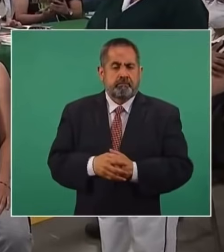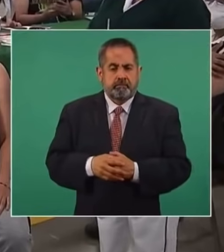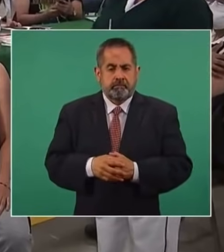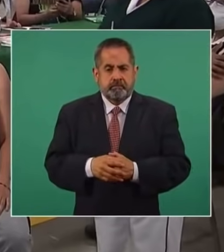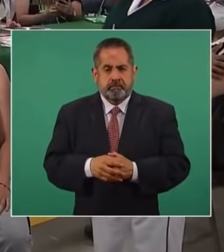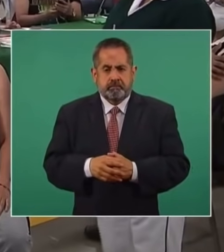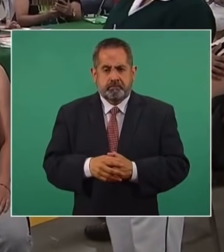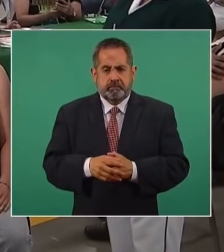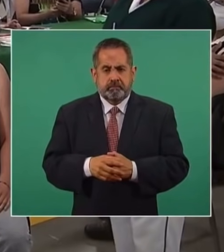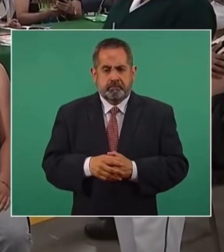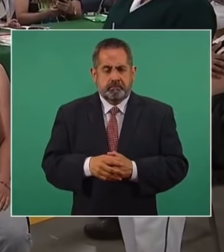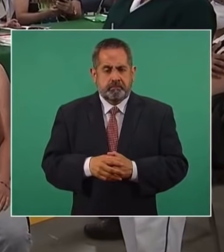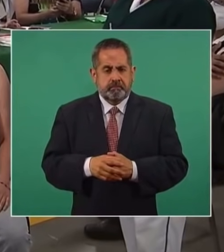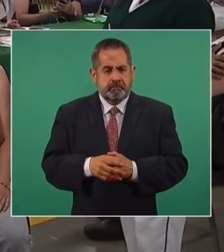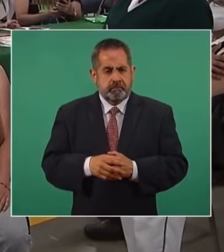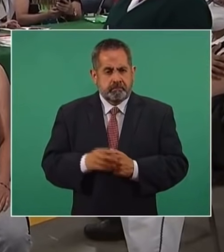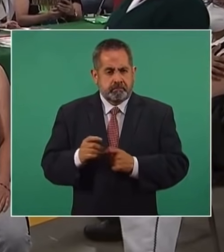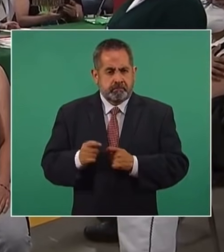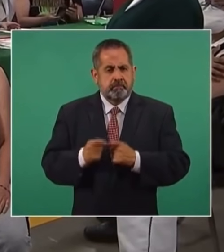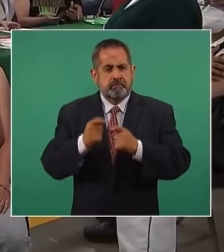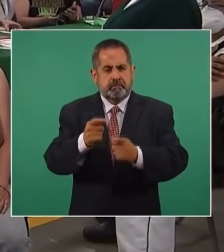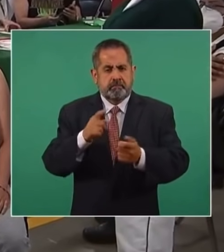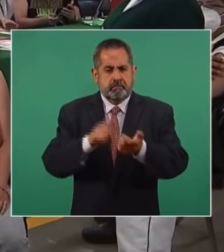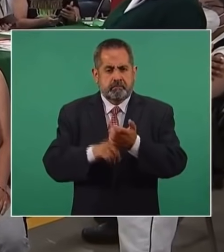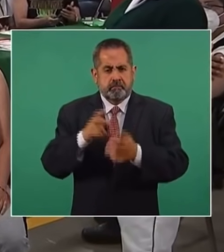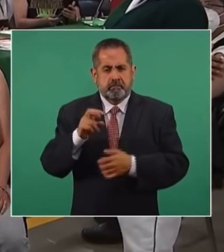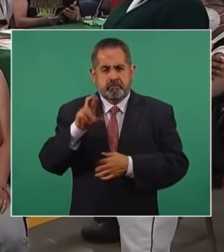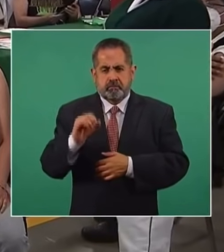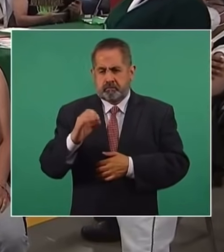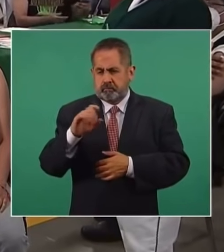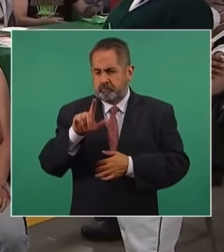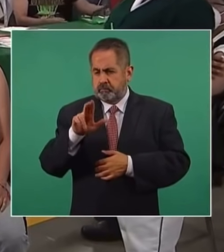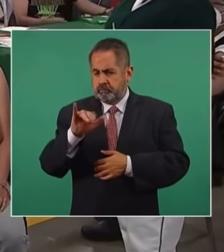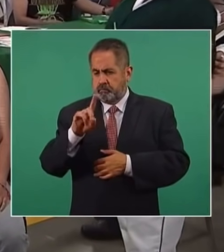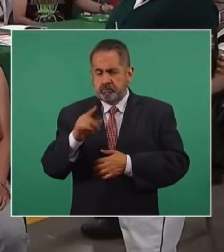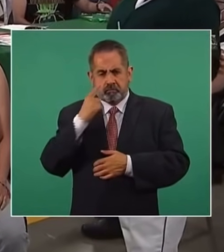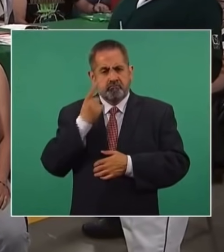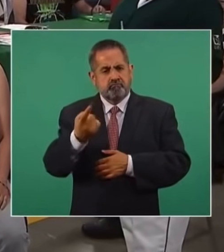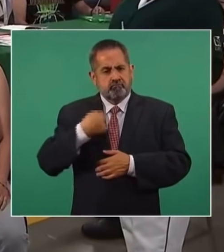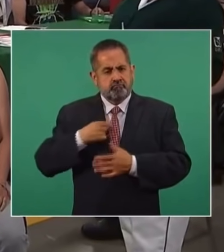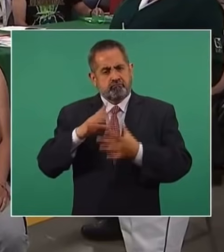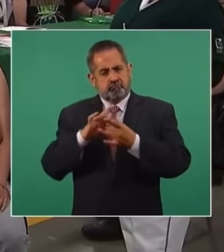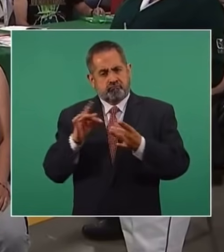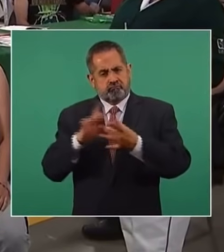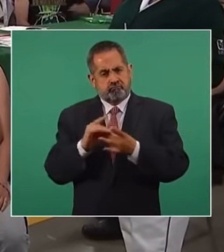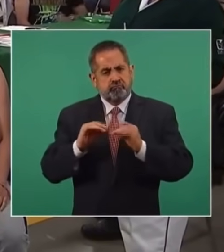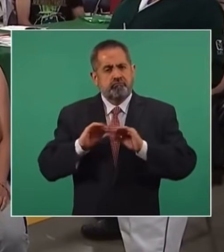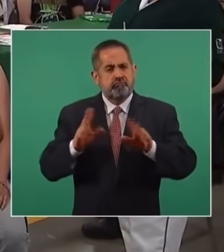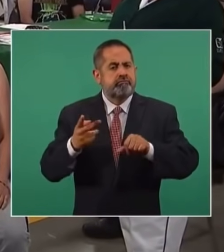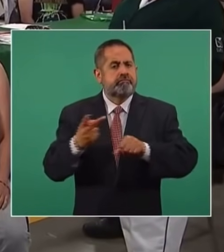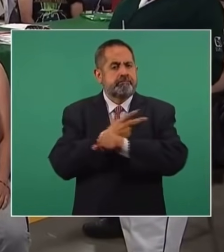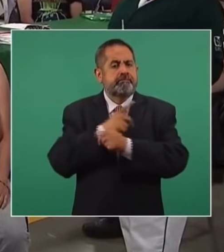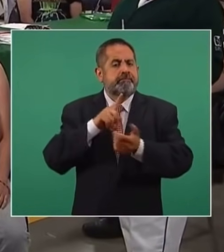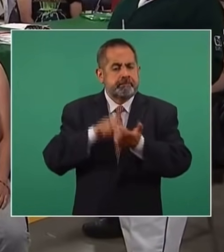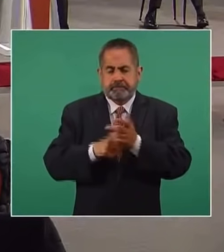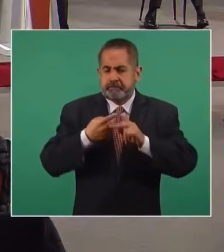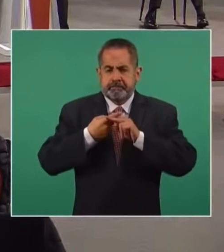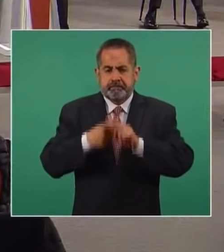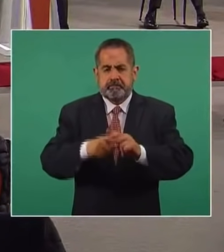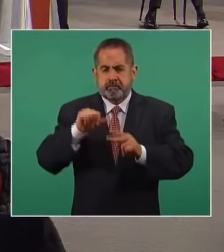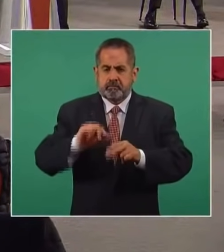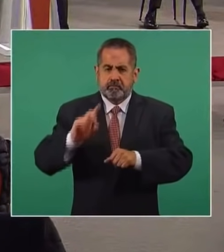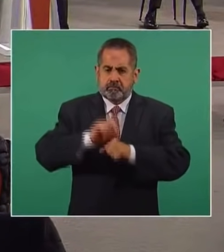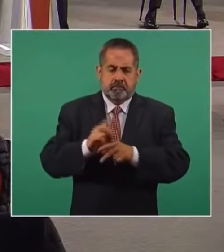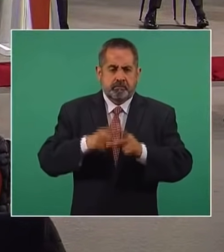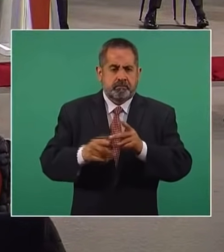voy a pasar la palabra a la doctora Claudia para que nos dé los pormenores de esta vacunación que inicia el día de hoy.